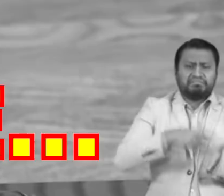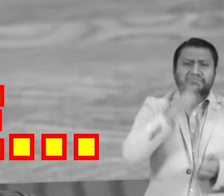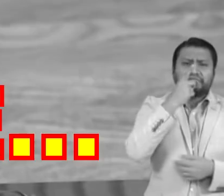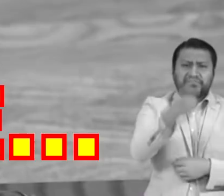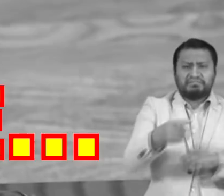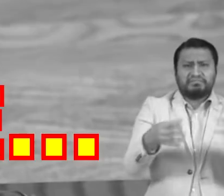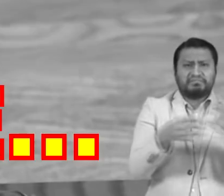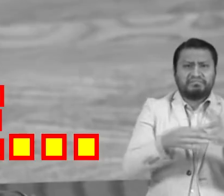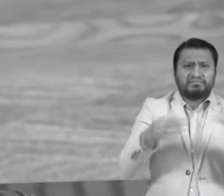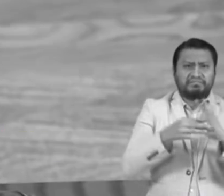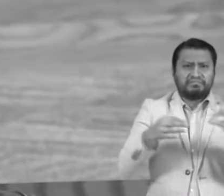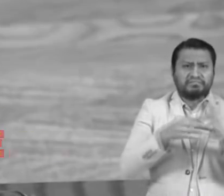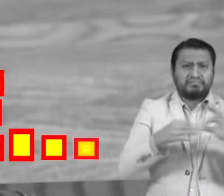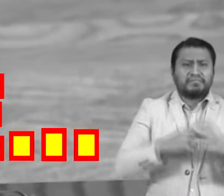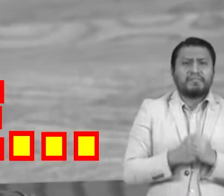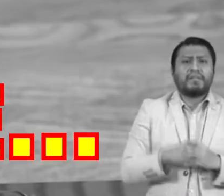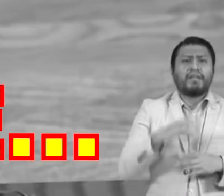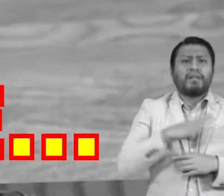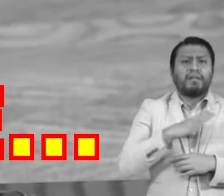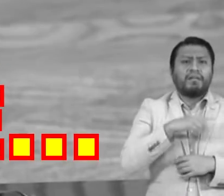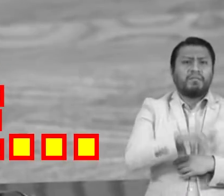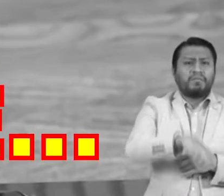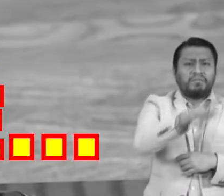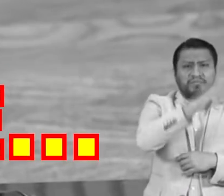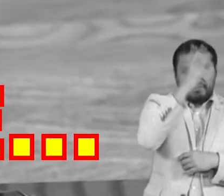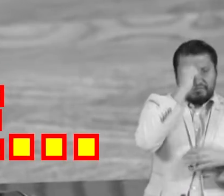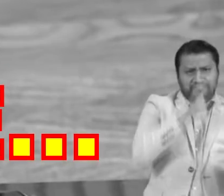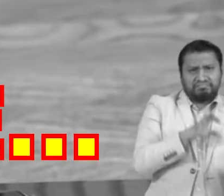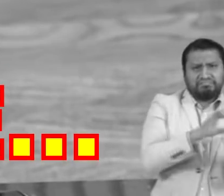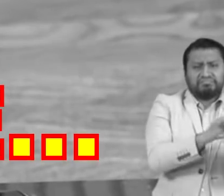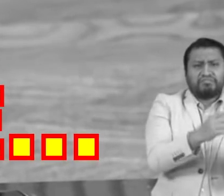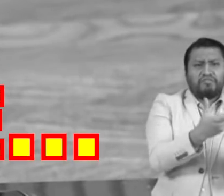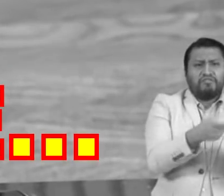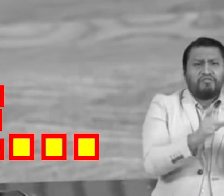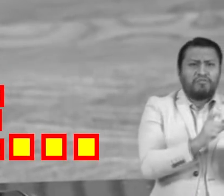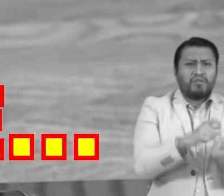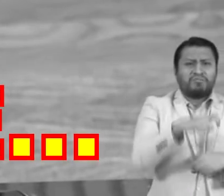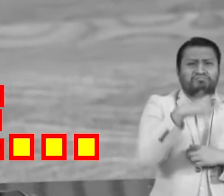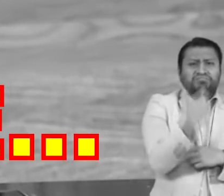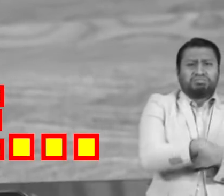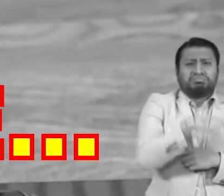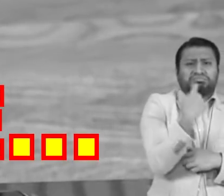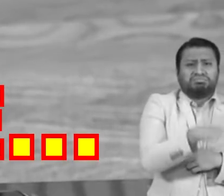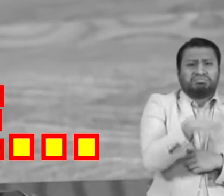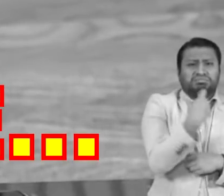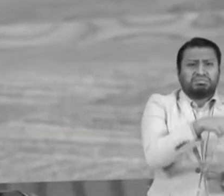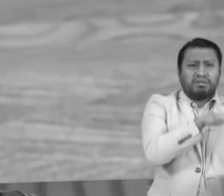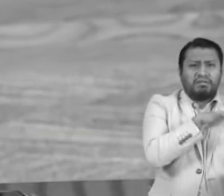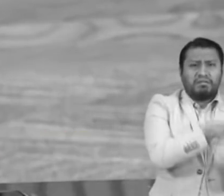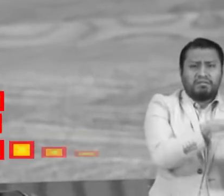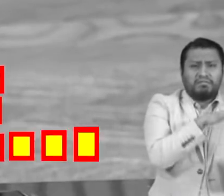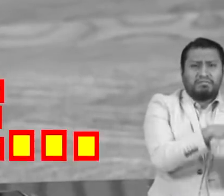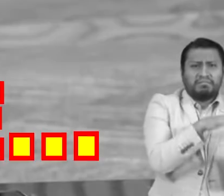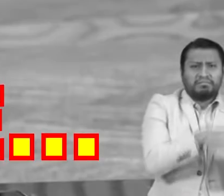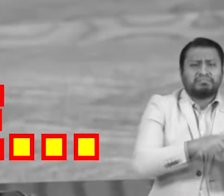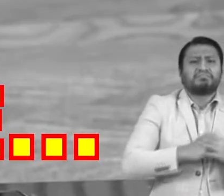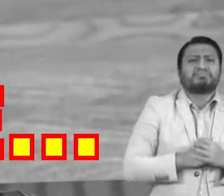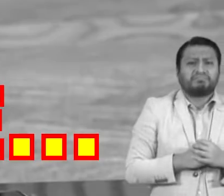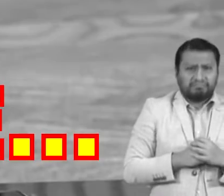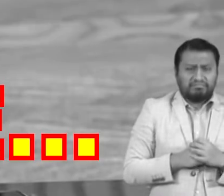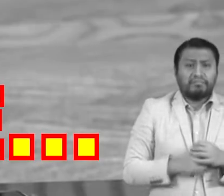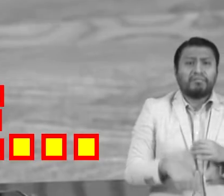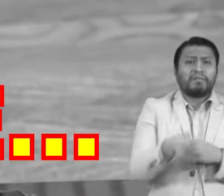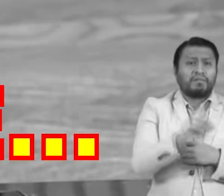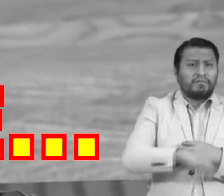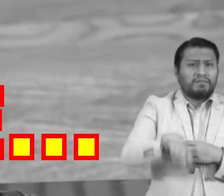los grupos más conservadores y privilegiados de este país. No han dudado un momento para tirarse a los